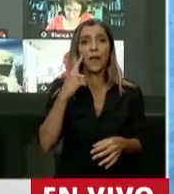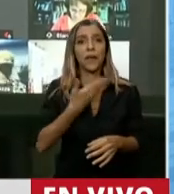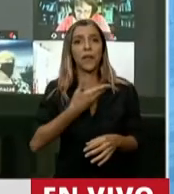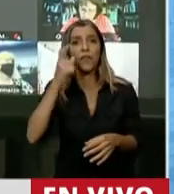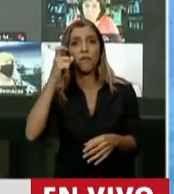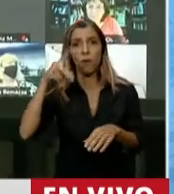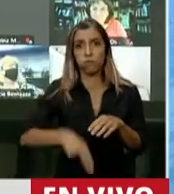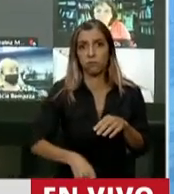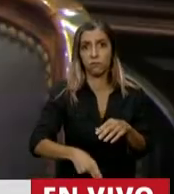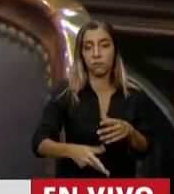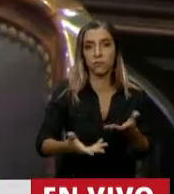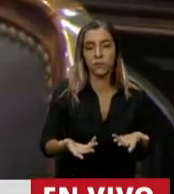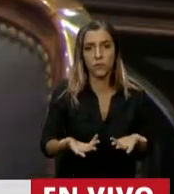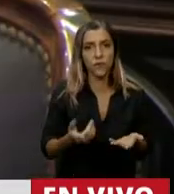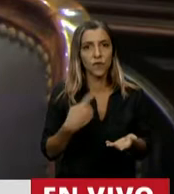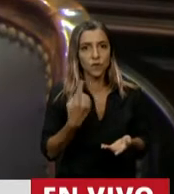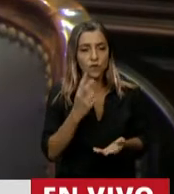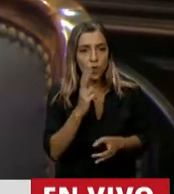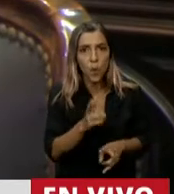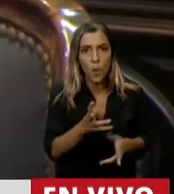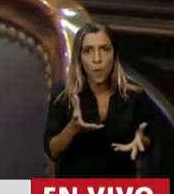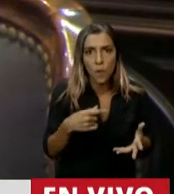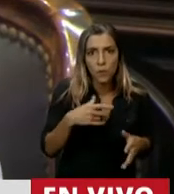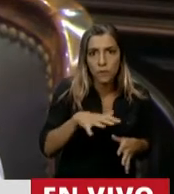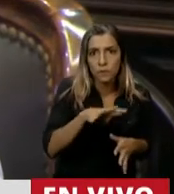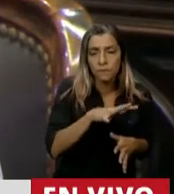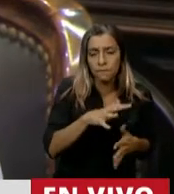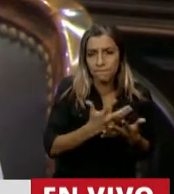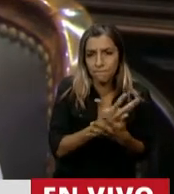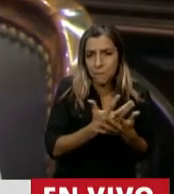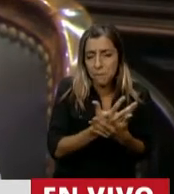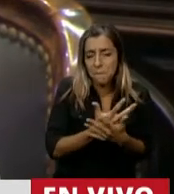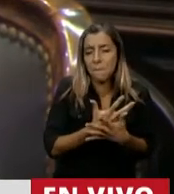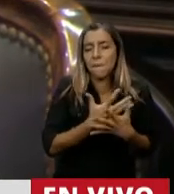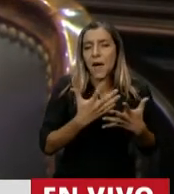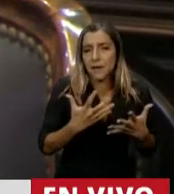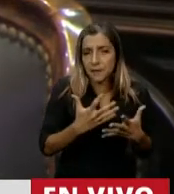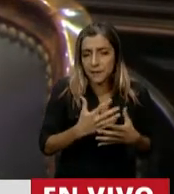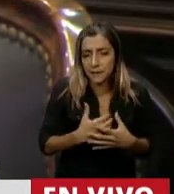estos sectores populares van a tener más sufrimiento todavía